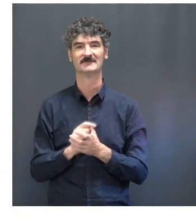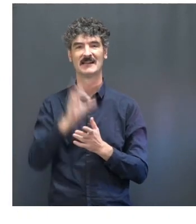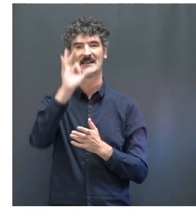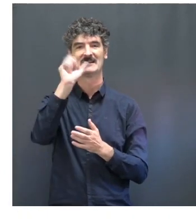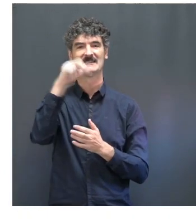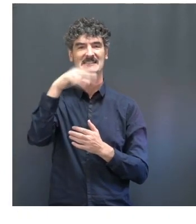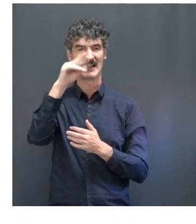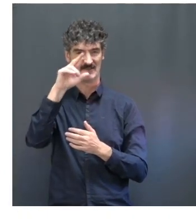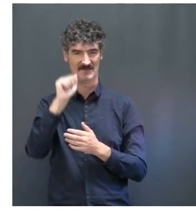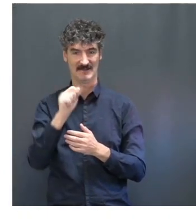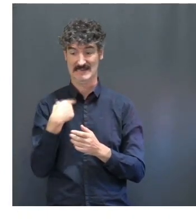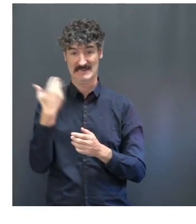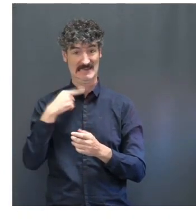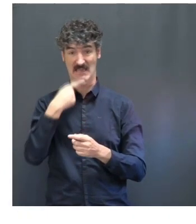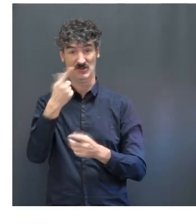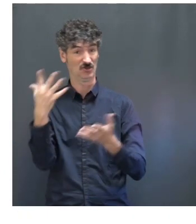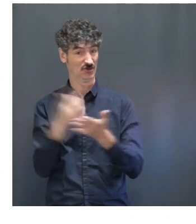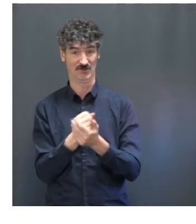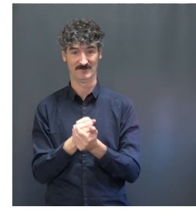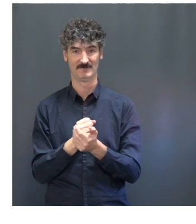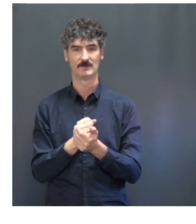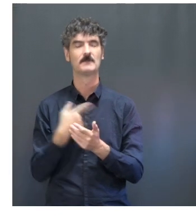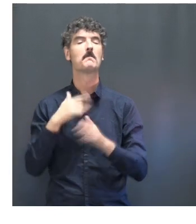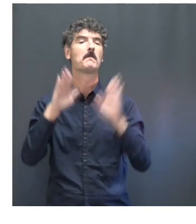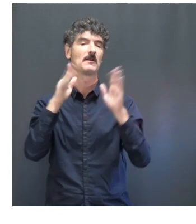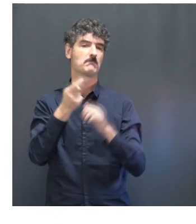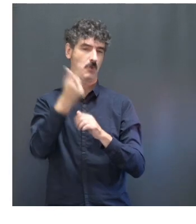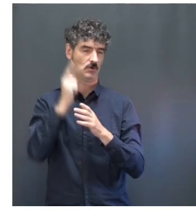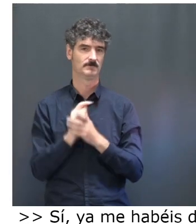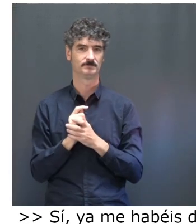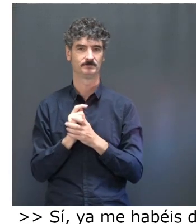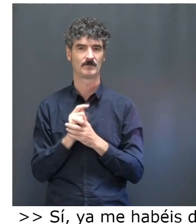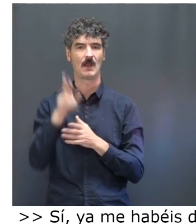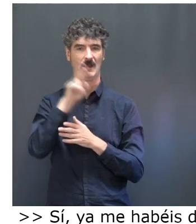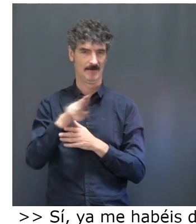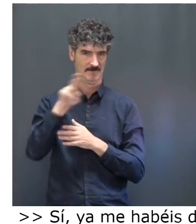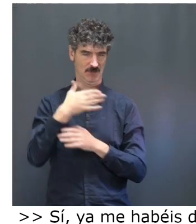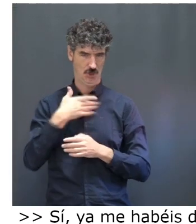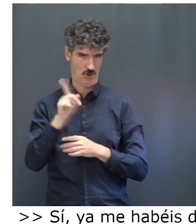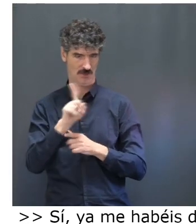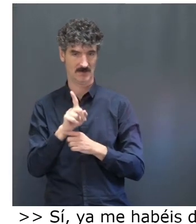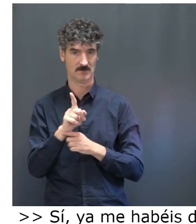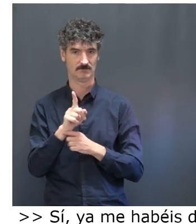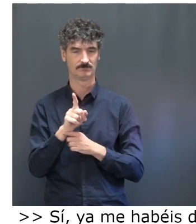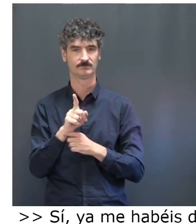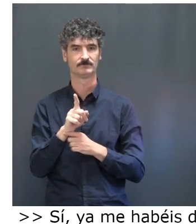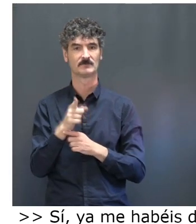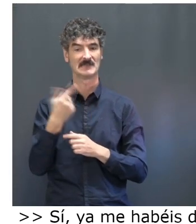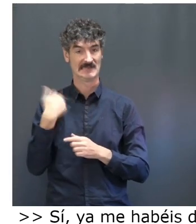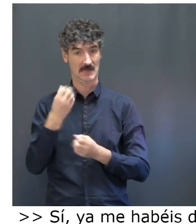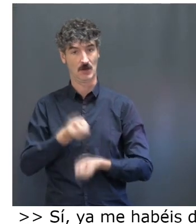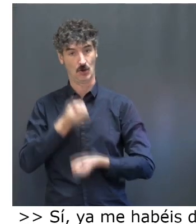ya creo, está casi todo dicho, pero un poco, pues bueno, por no repetir, ¿no?, todas las cosillas que habéis comentado y